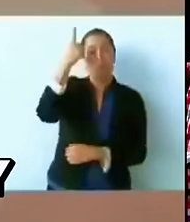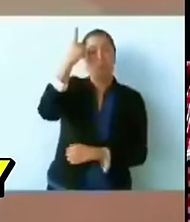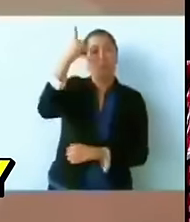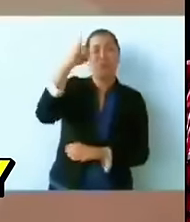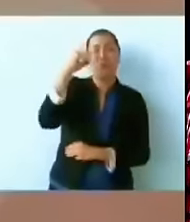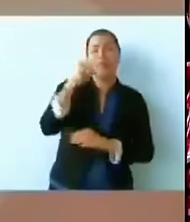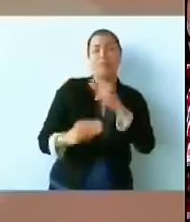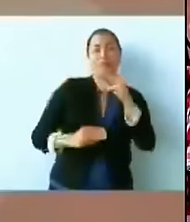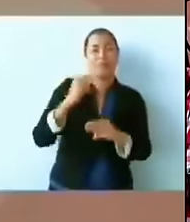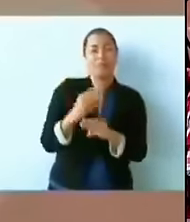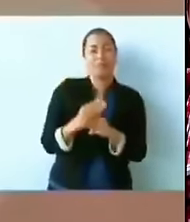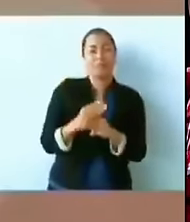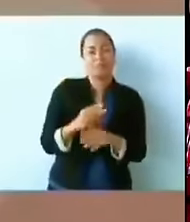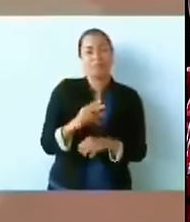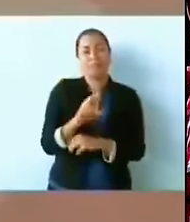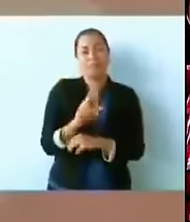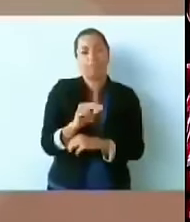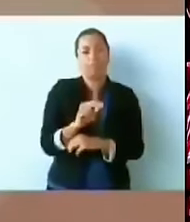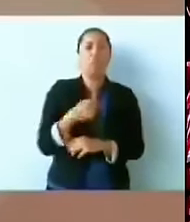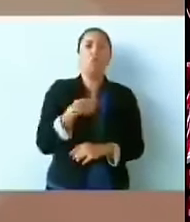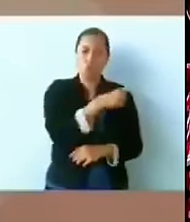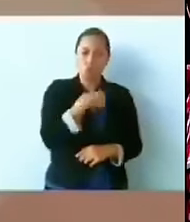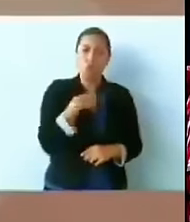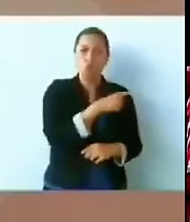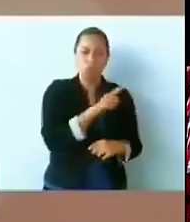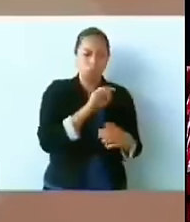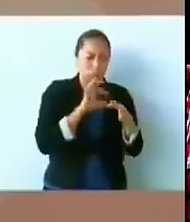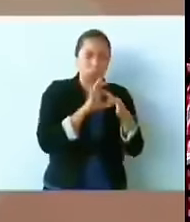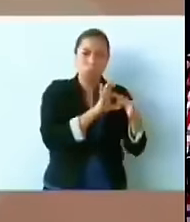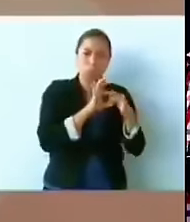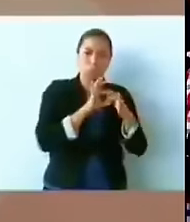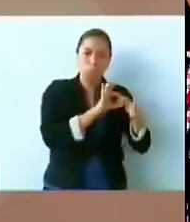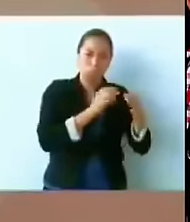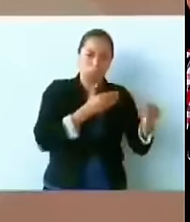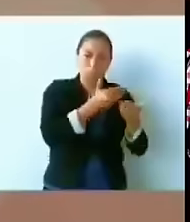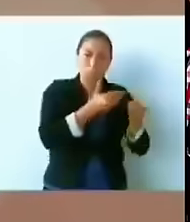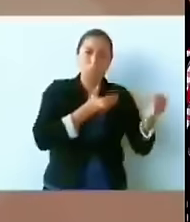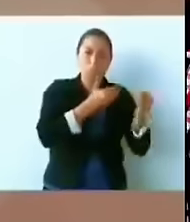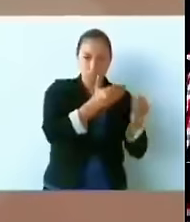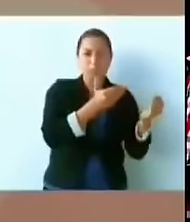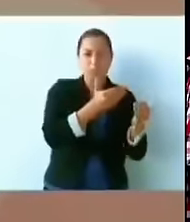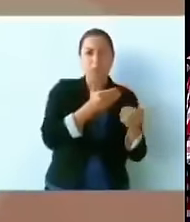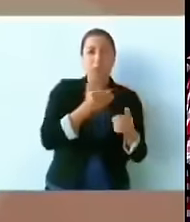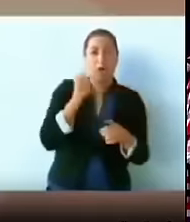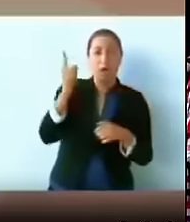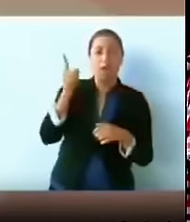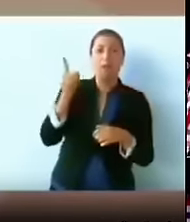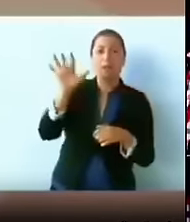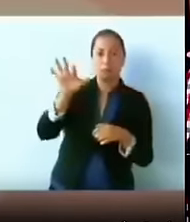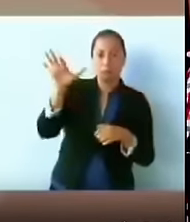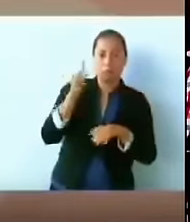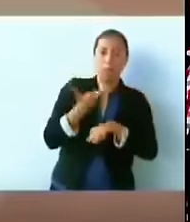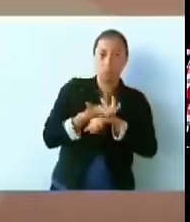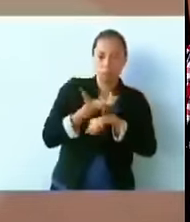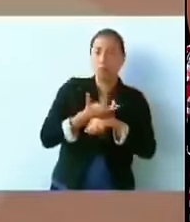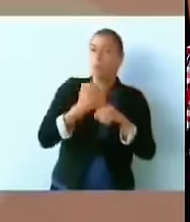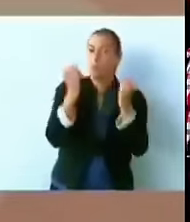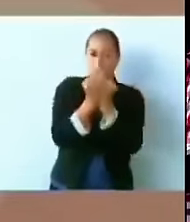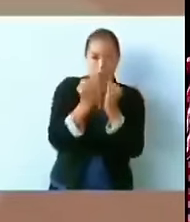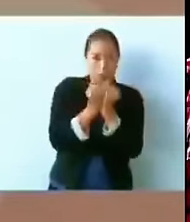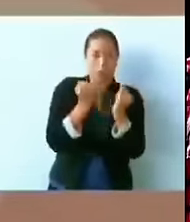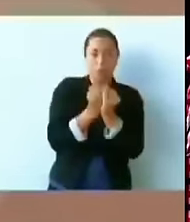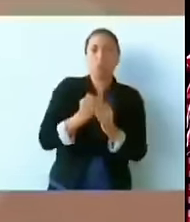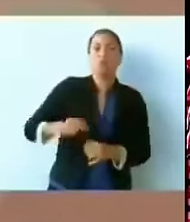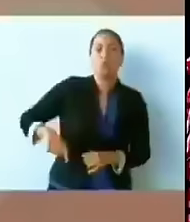Nosotros tenemos muy buena relación con el pueblo estadounidense y con los gobiernos de